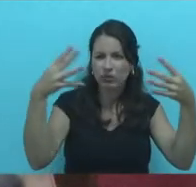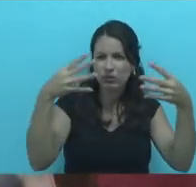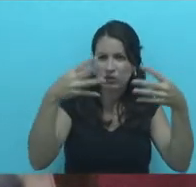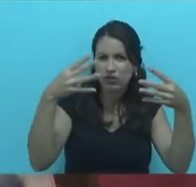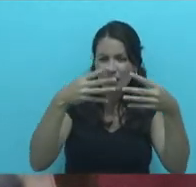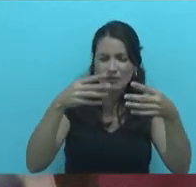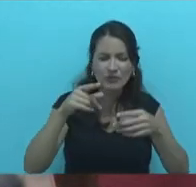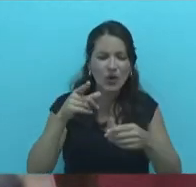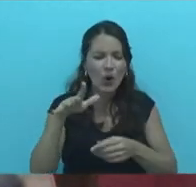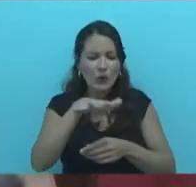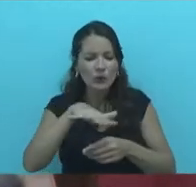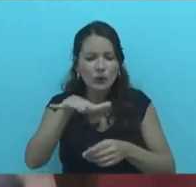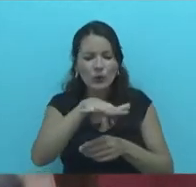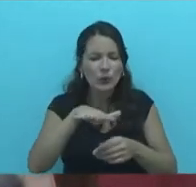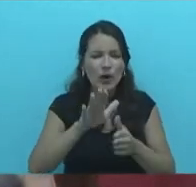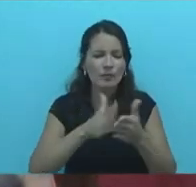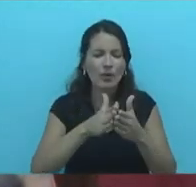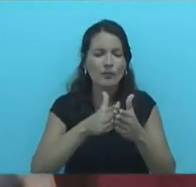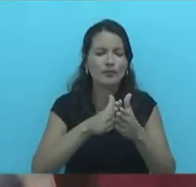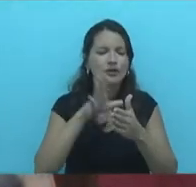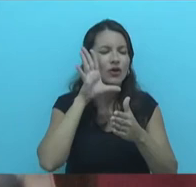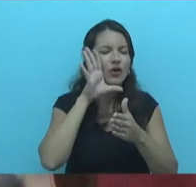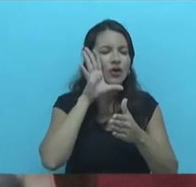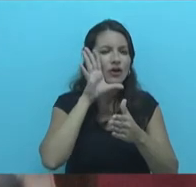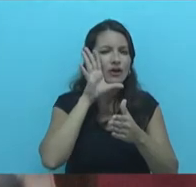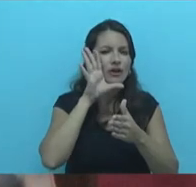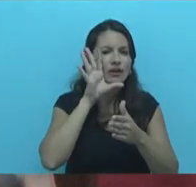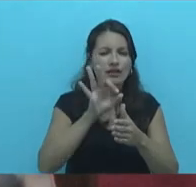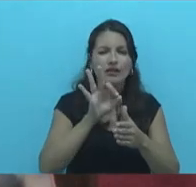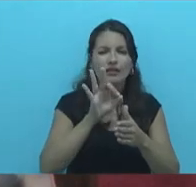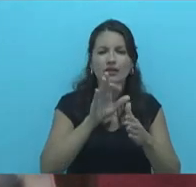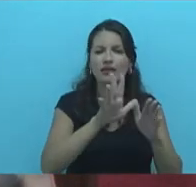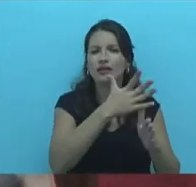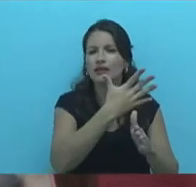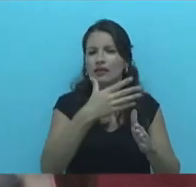espacio geográfico de 500.000 metros cuadrados que está